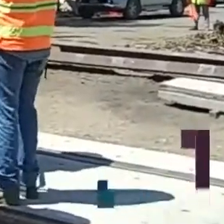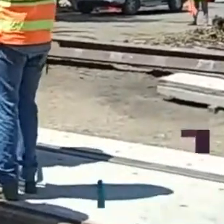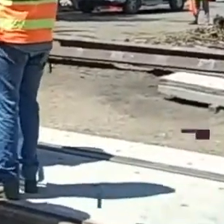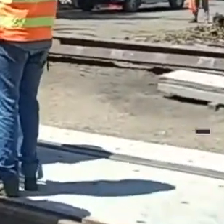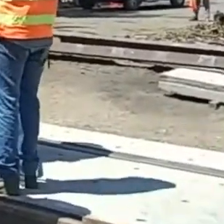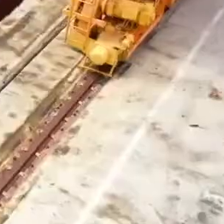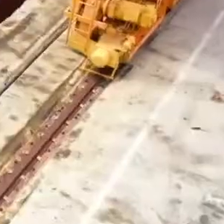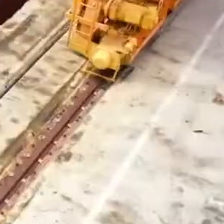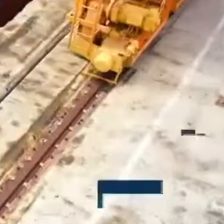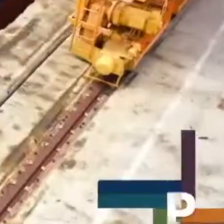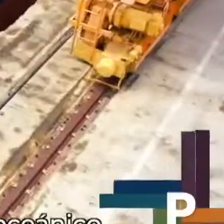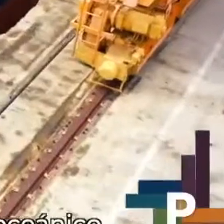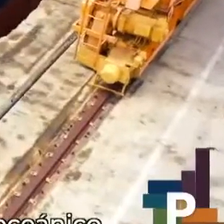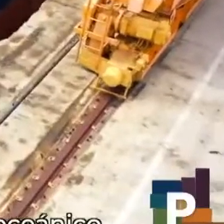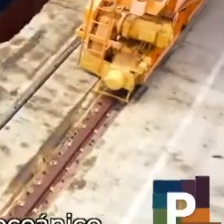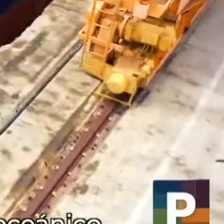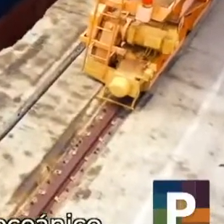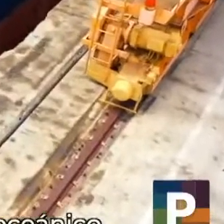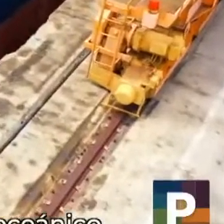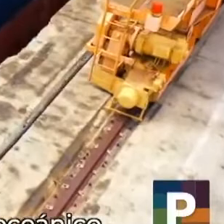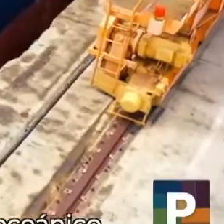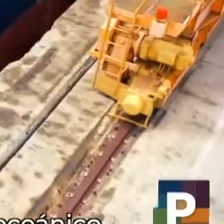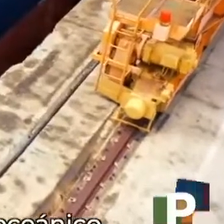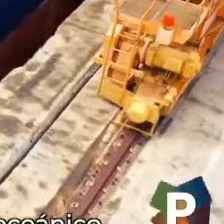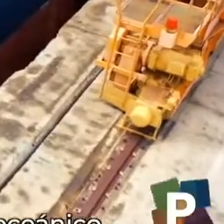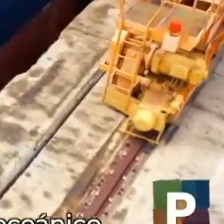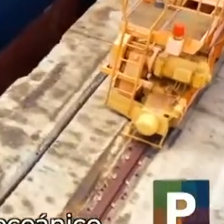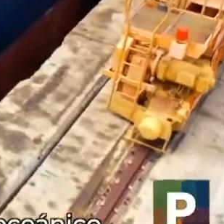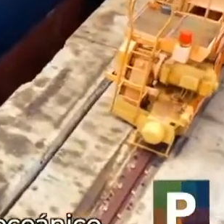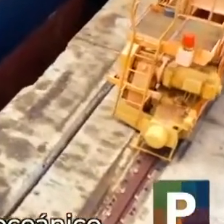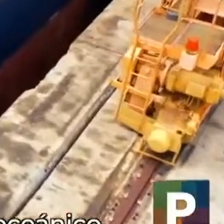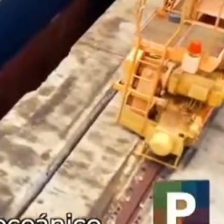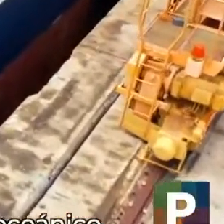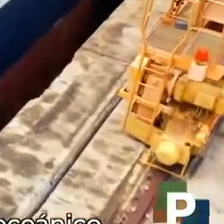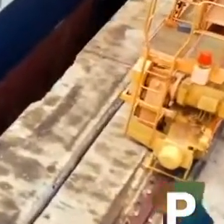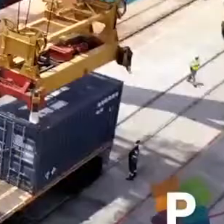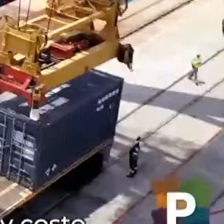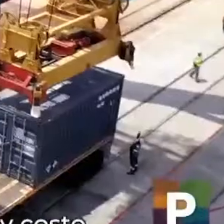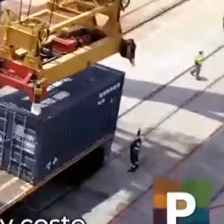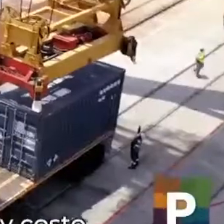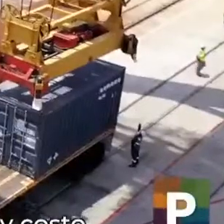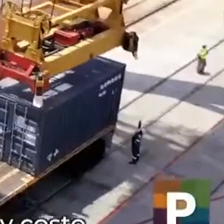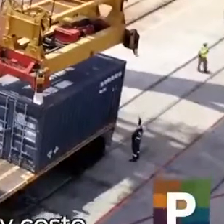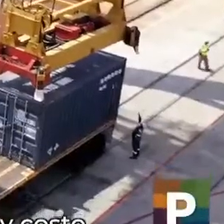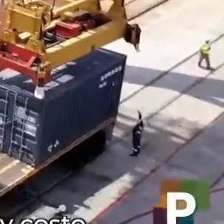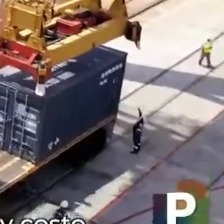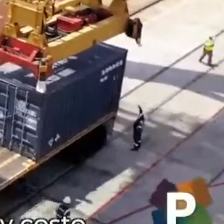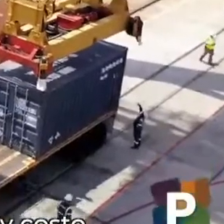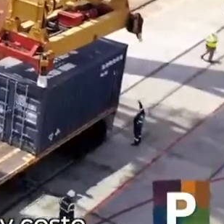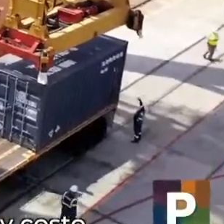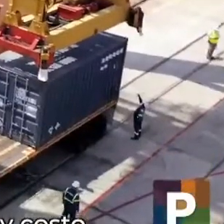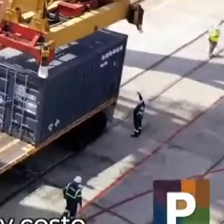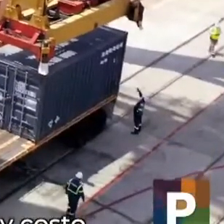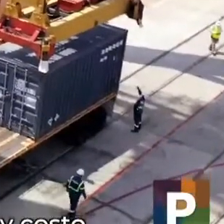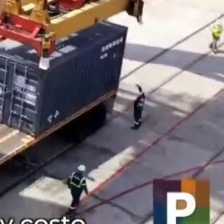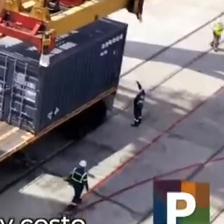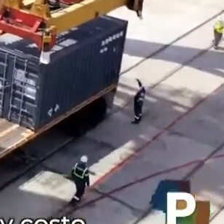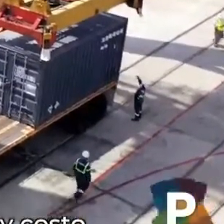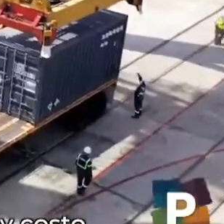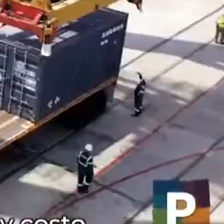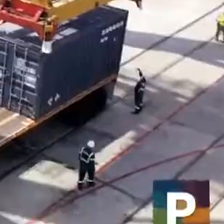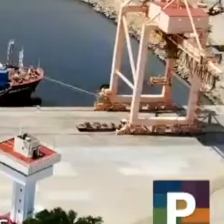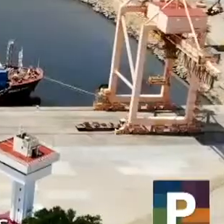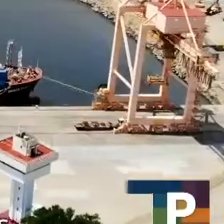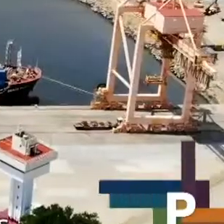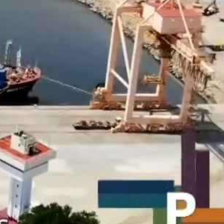vía. La plataforma logística del corredor interoceánico ofrecerá un servicio eficiente en tiempo y